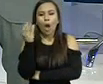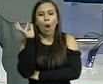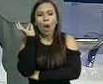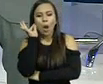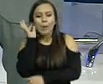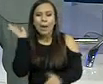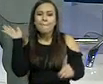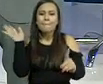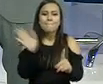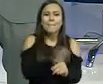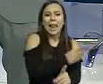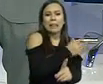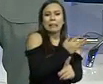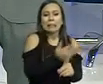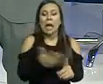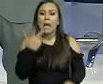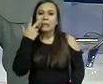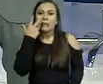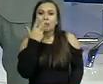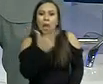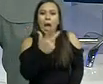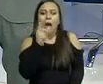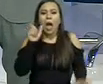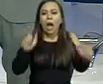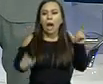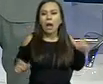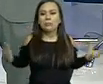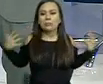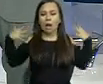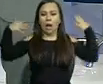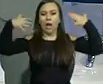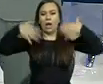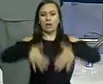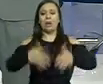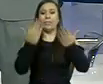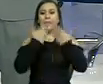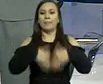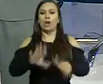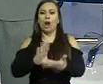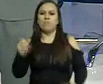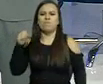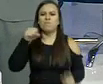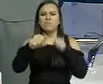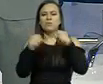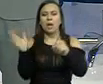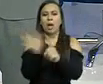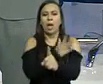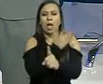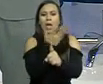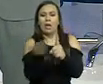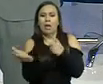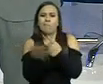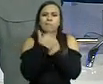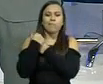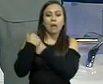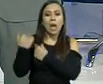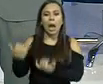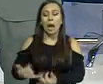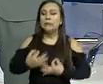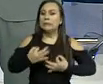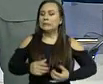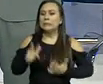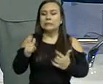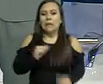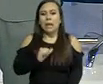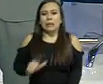golpeada por tres compañeras al salir de su colegio increíble las autoridades de educación activaron los protocolos de actuación